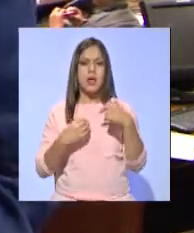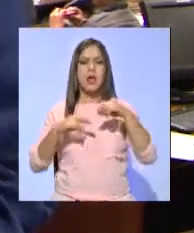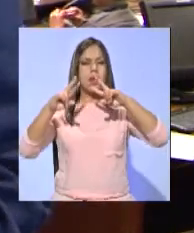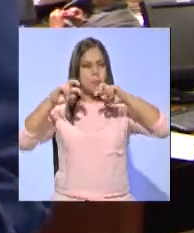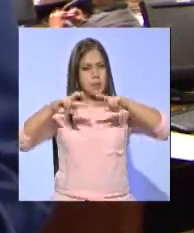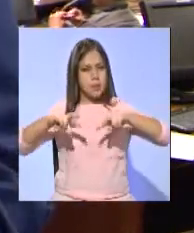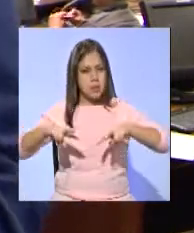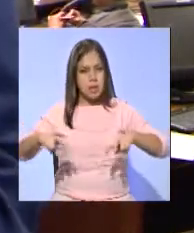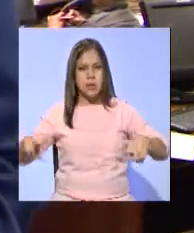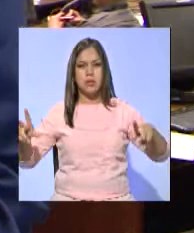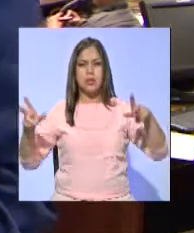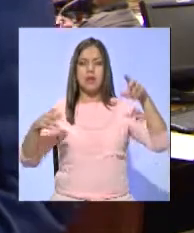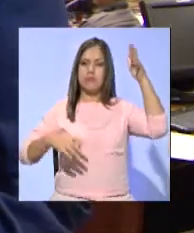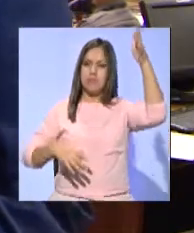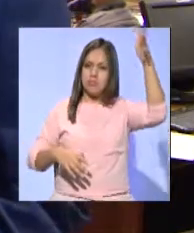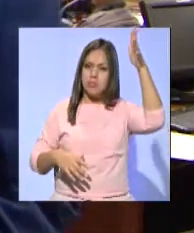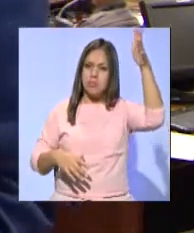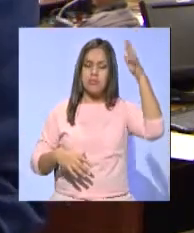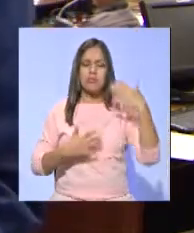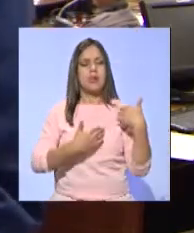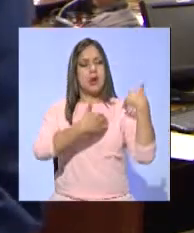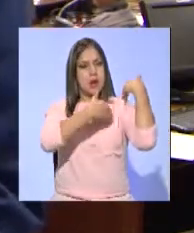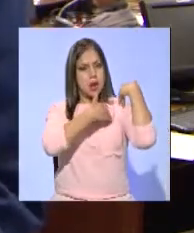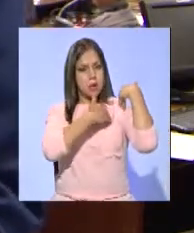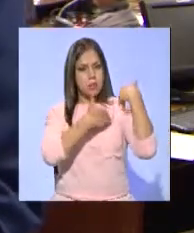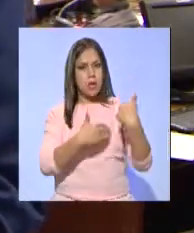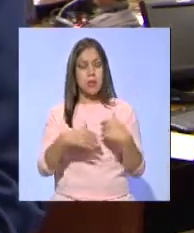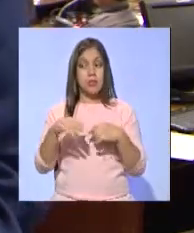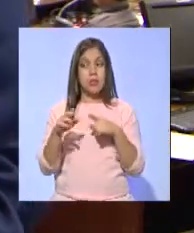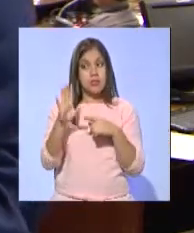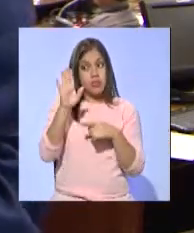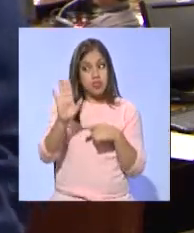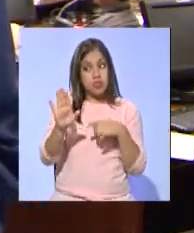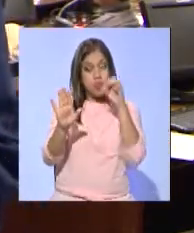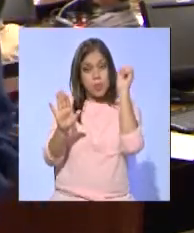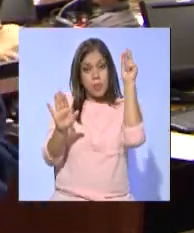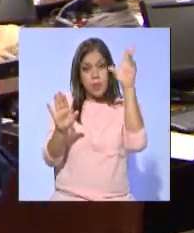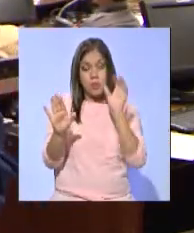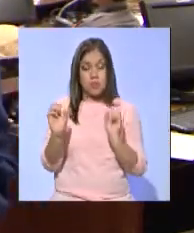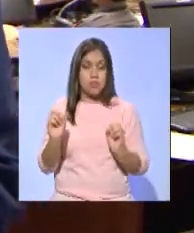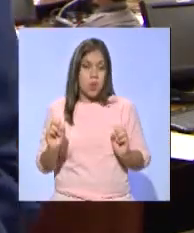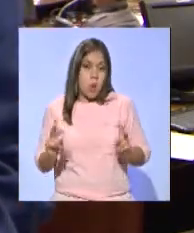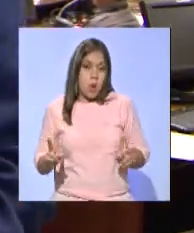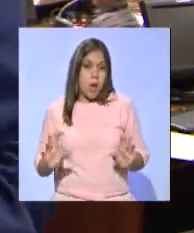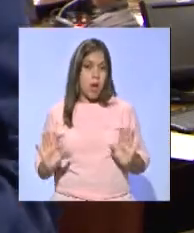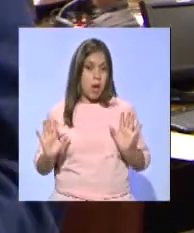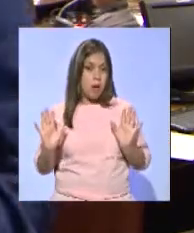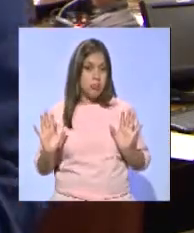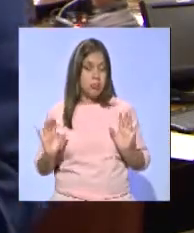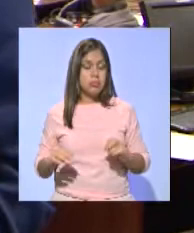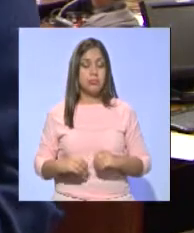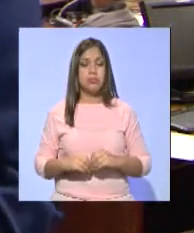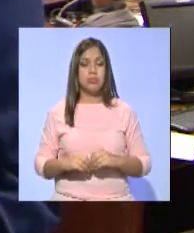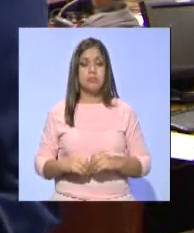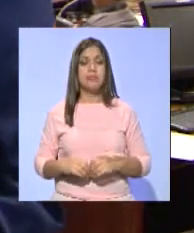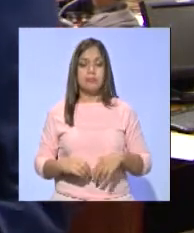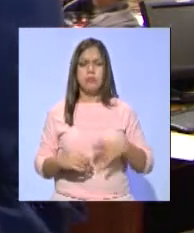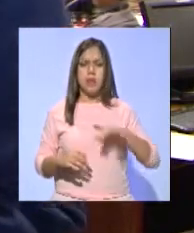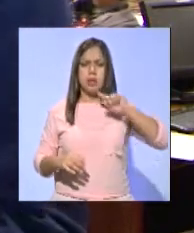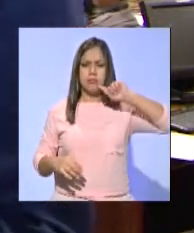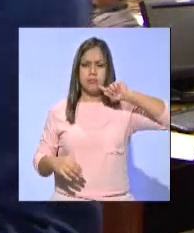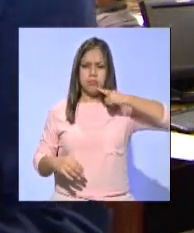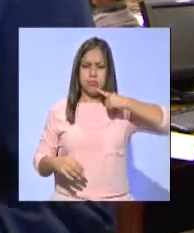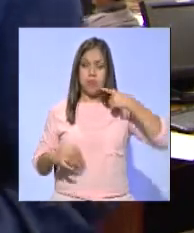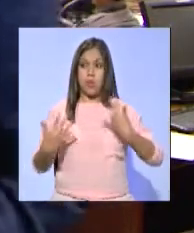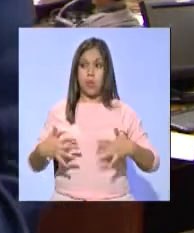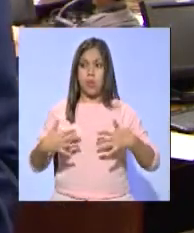investigación, de discurso, de respeto al pensamiento ajeno, ¿verdad? Entonces, cuando ellos se dan cuenta de la seriedad del caso